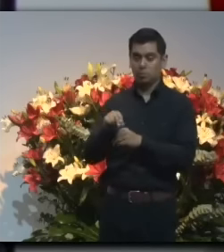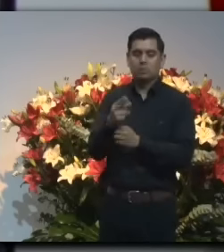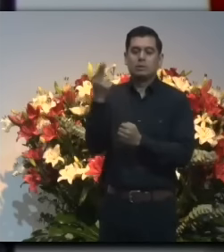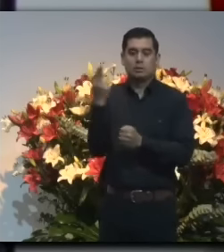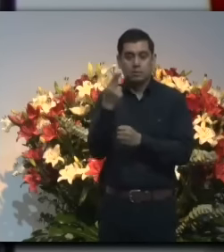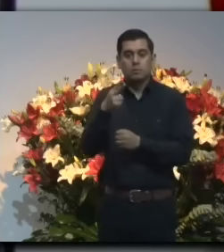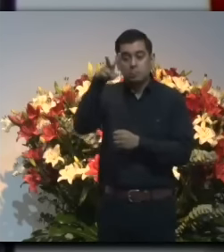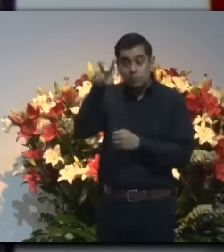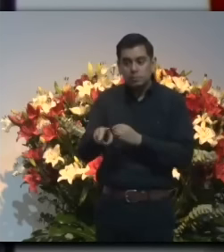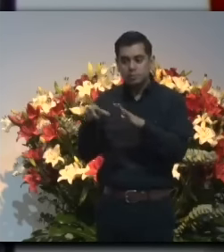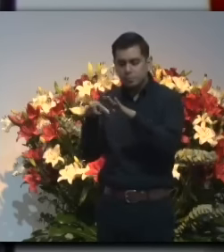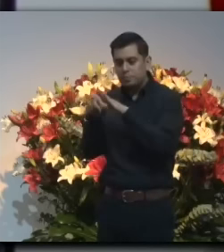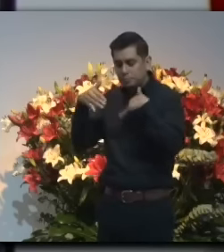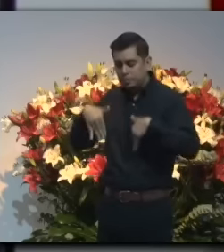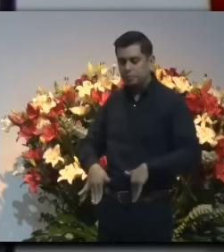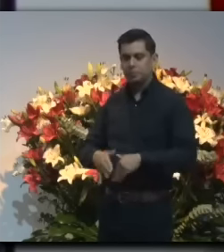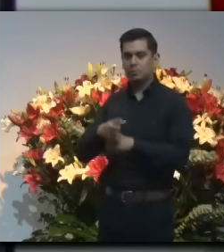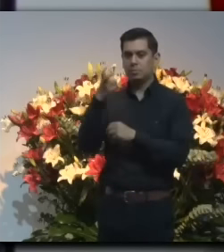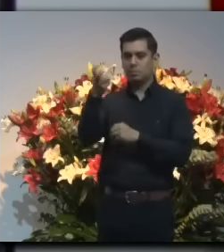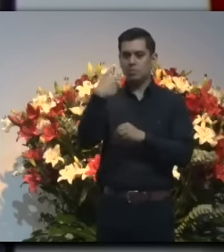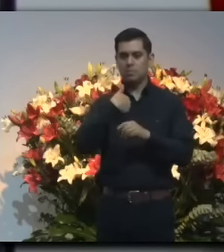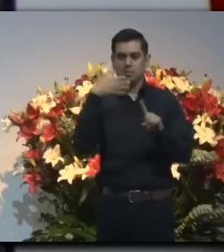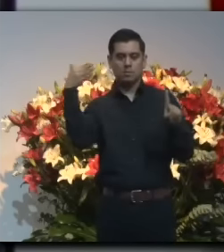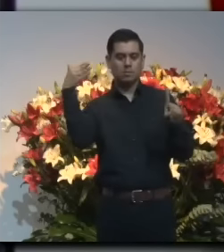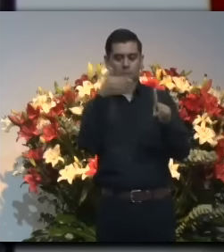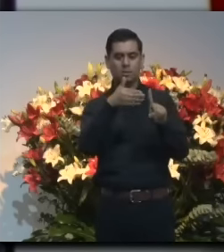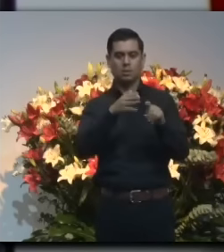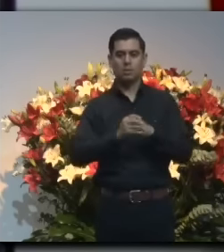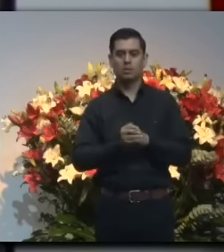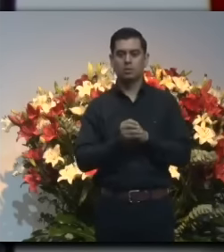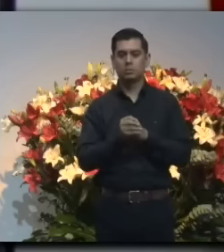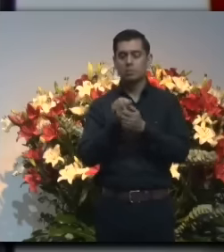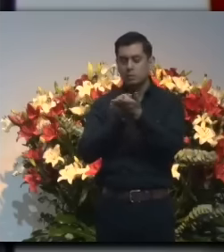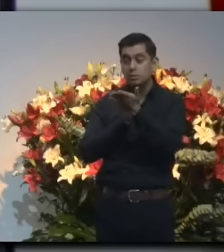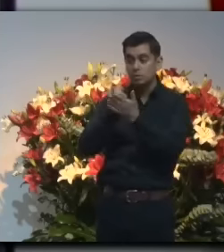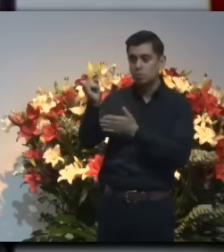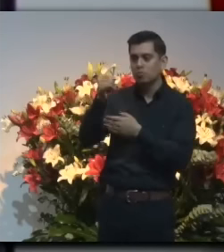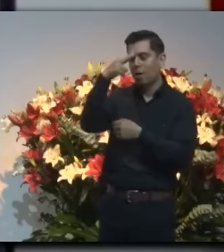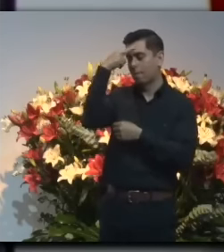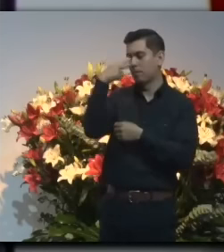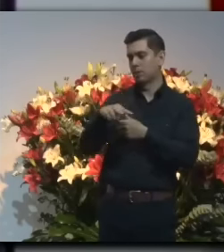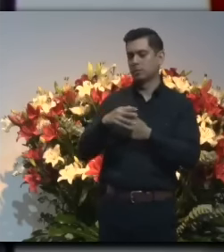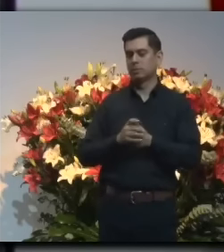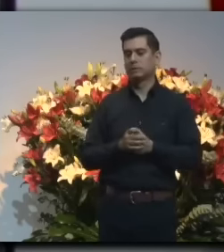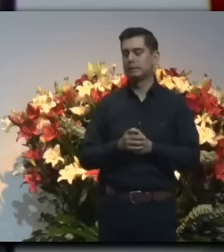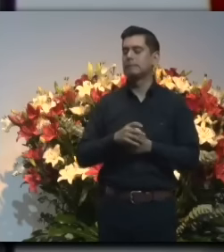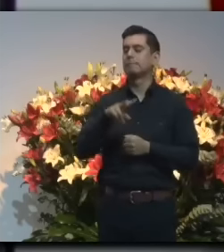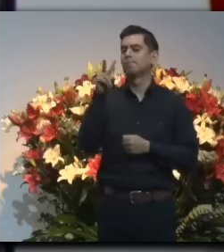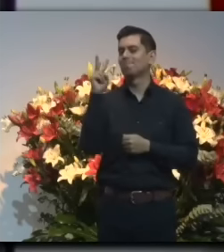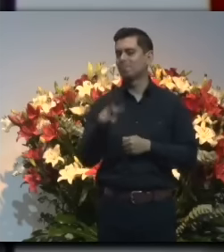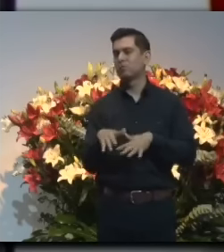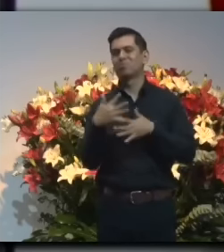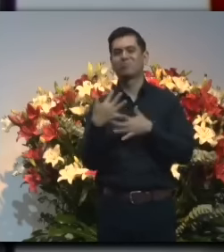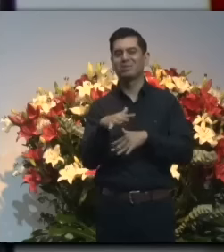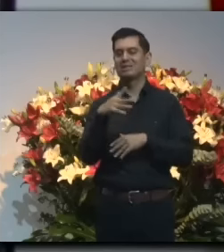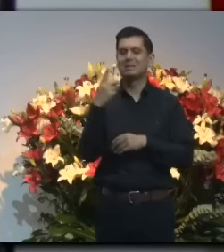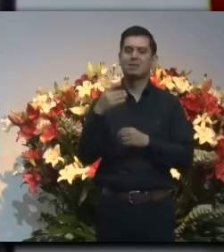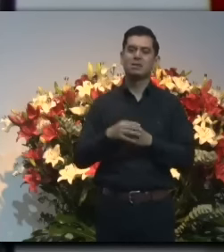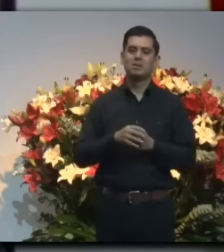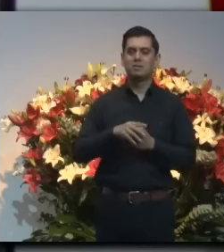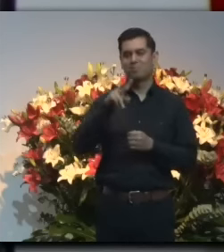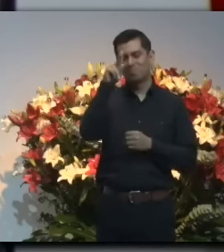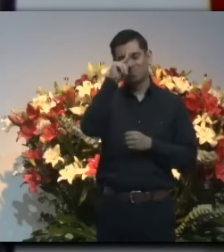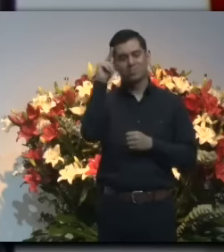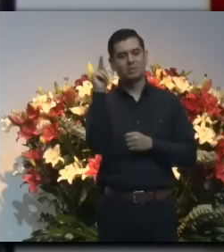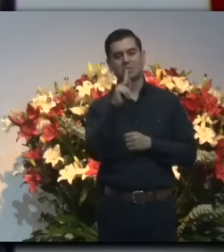corrupción. Y en ese sentido, más allá de la decisión que tomó México, es lamentable la violación a nuestra